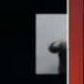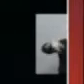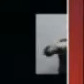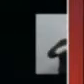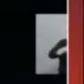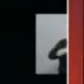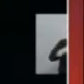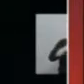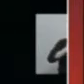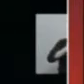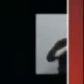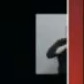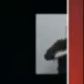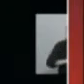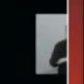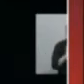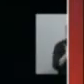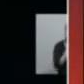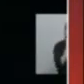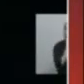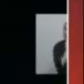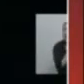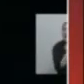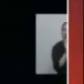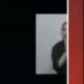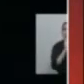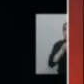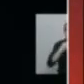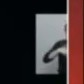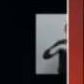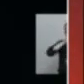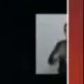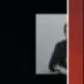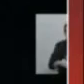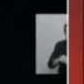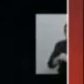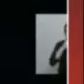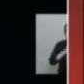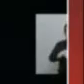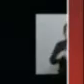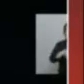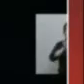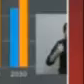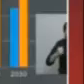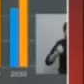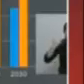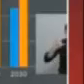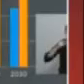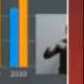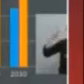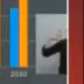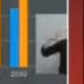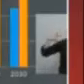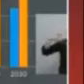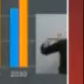millones de dólares para los próximos 10 años lo cual no es menor o sea que nos permite disponer de este dinero saber que